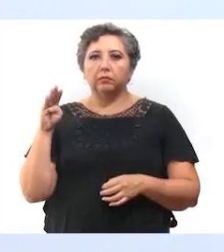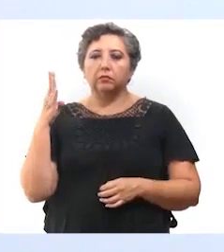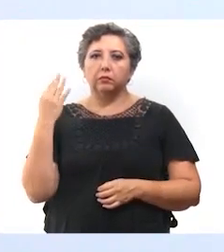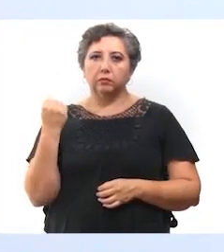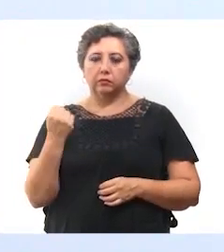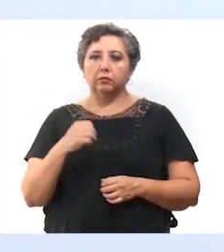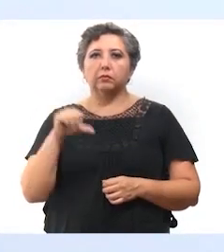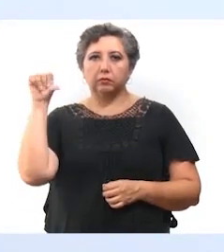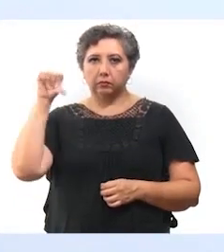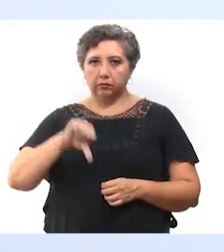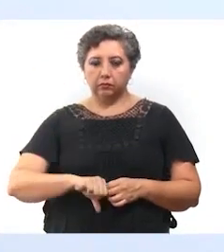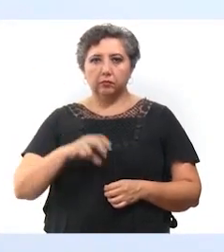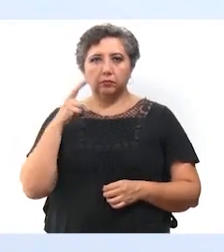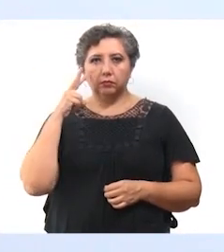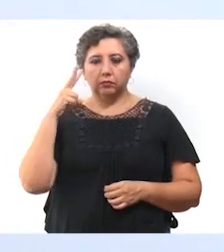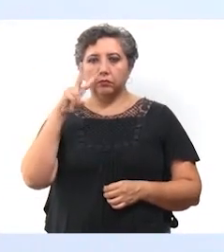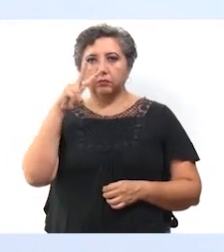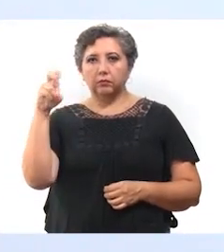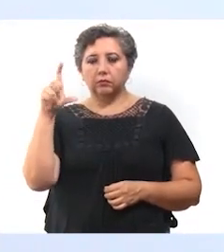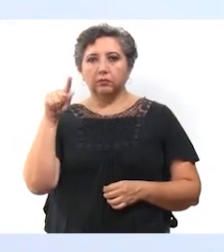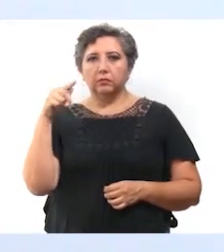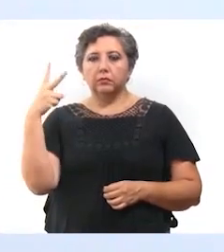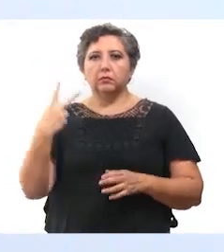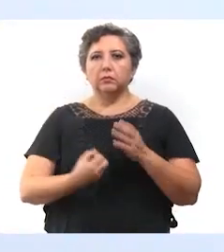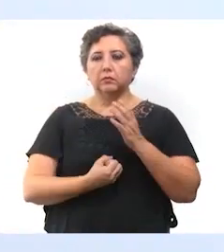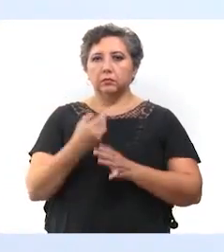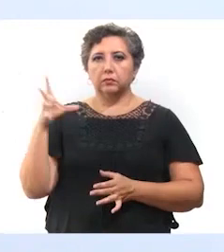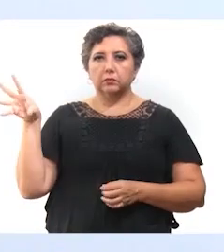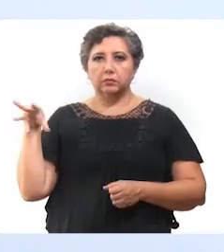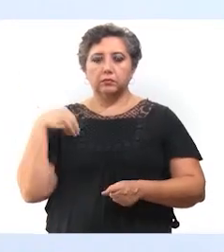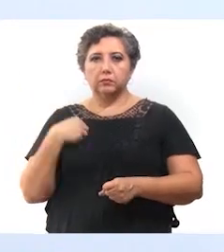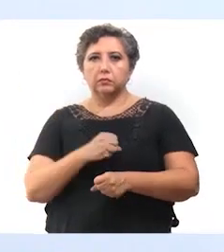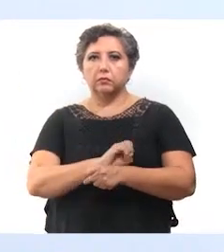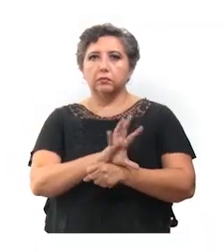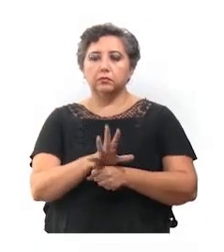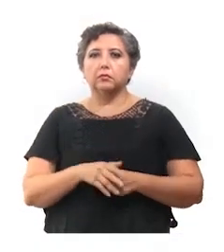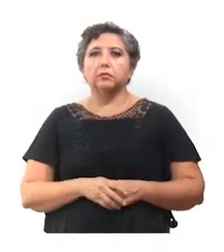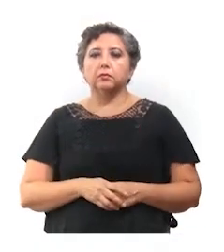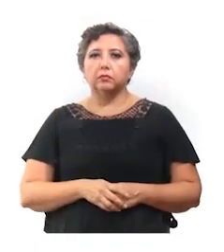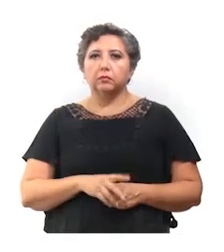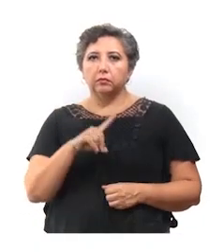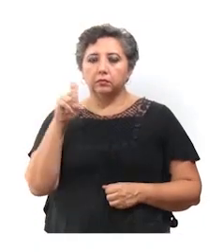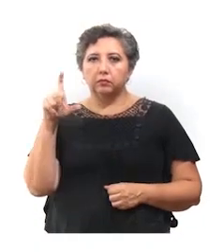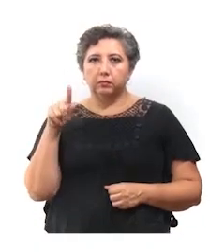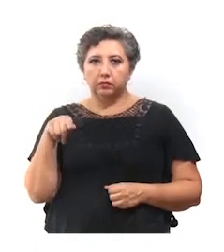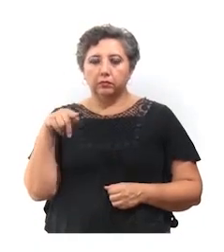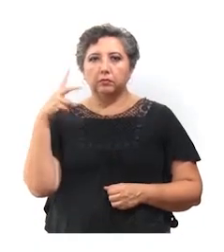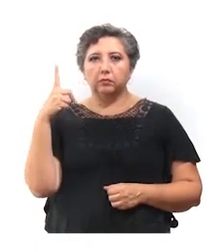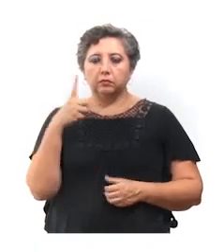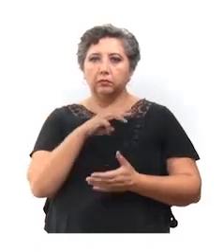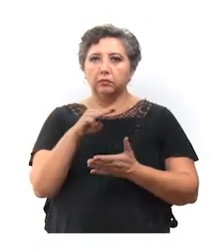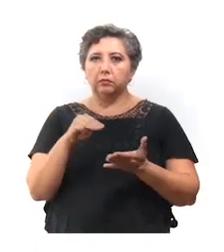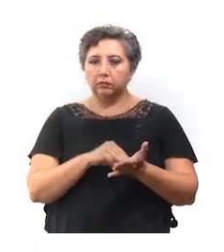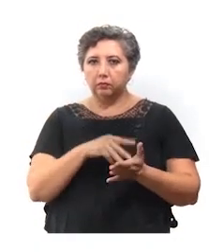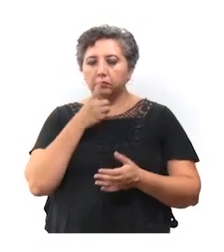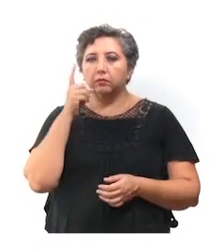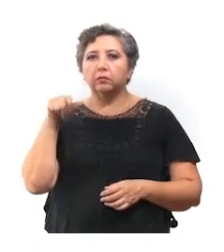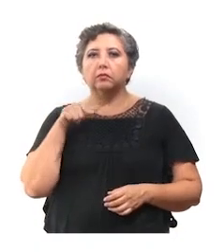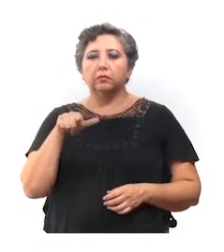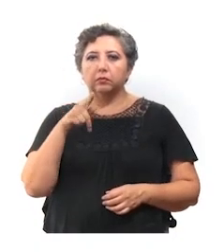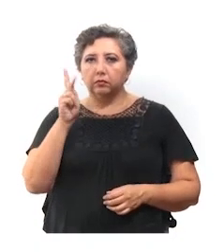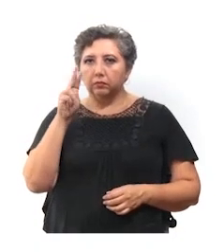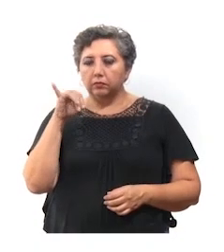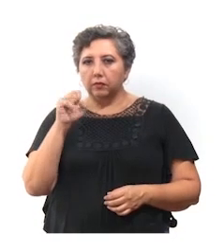70.799. Hoy se detectaron 272 nuevos contagios de coronavirus, 171 en Mérida, 17 en